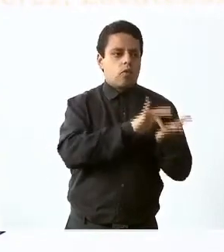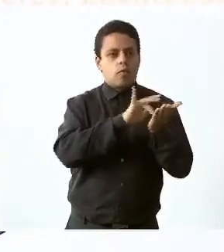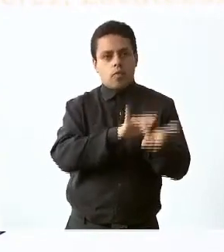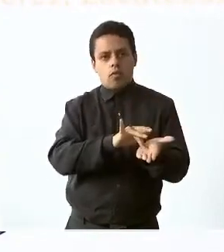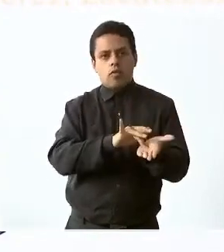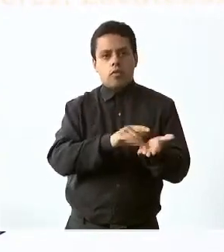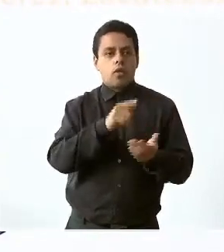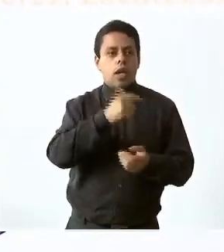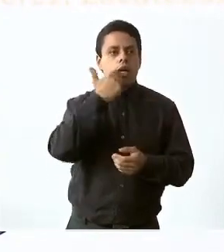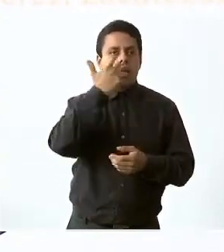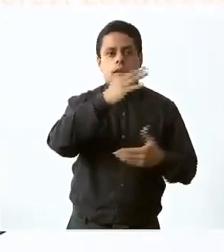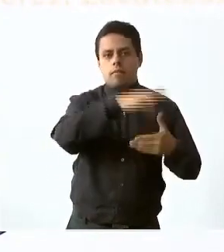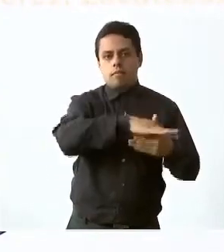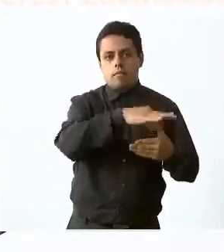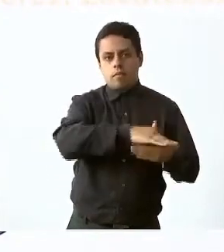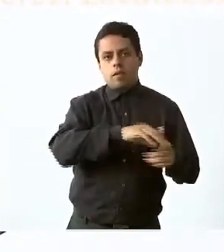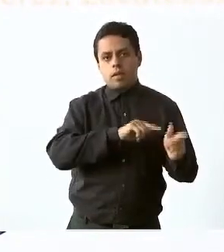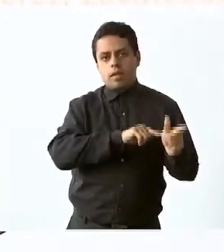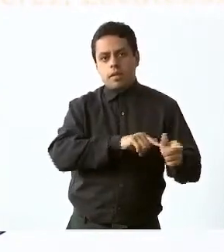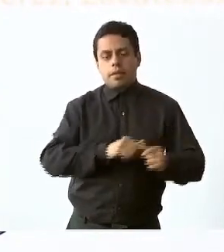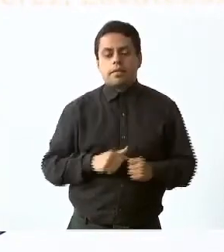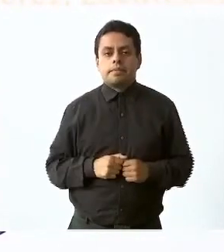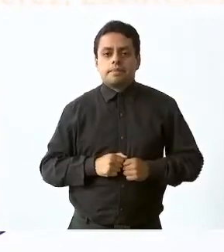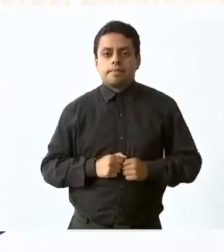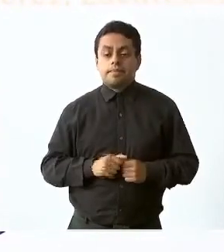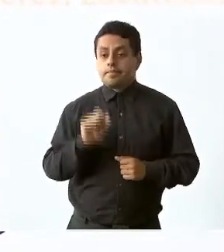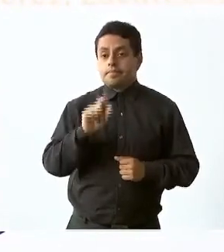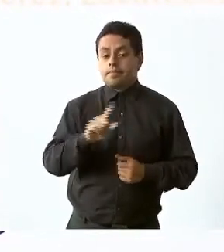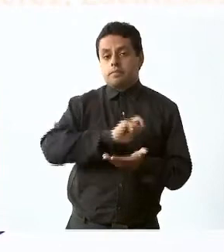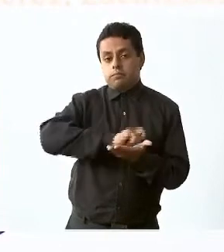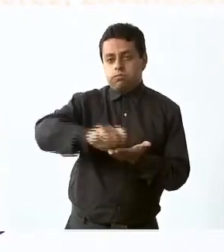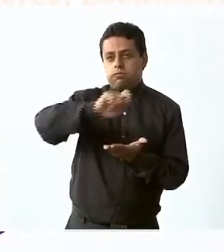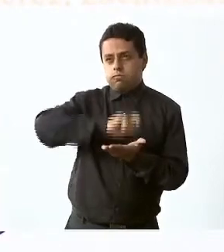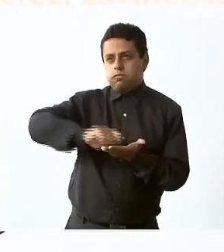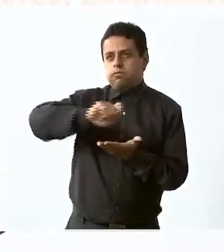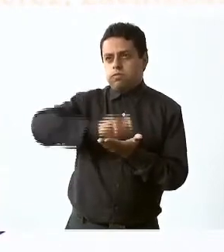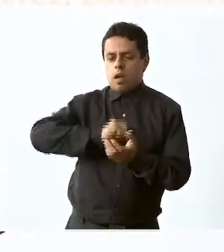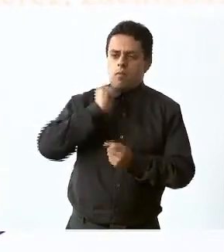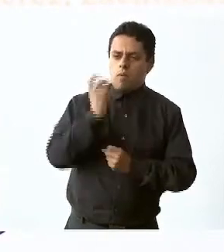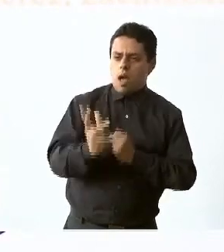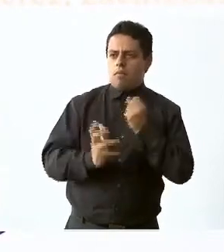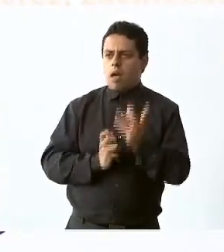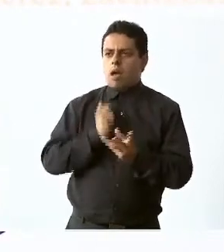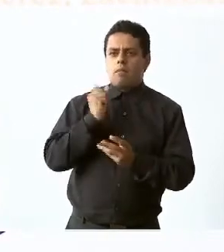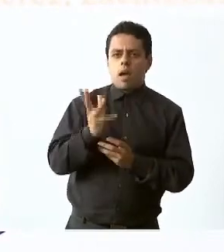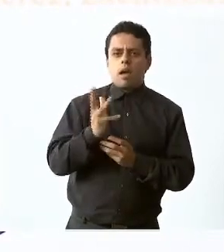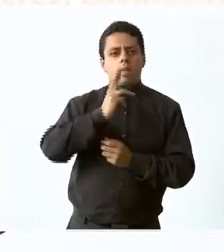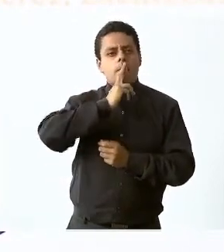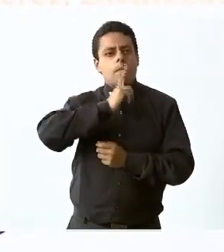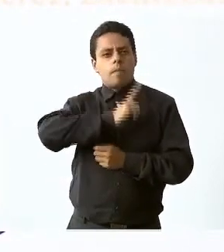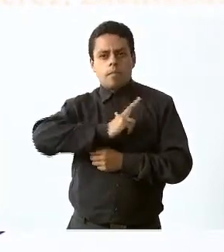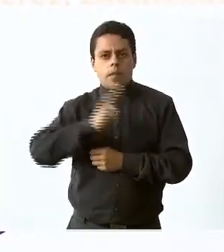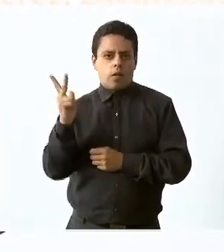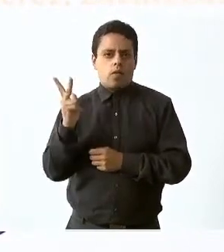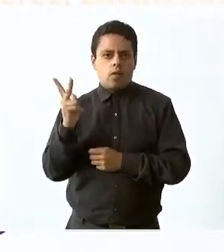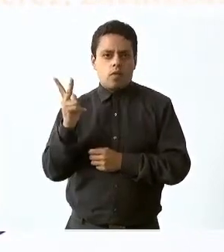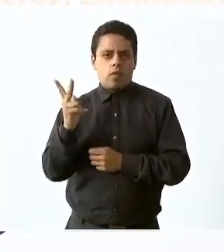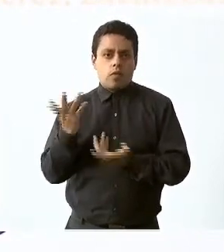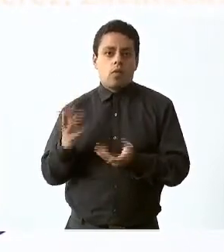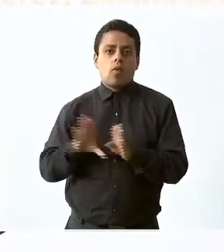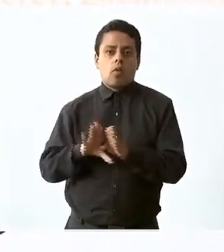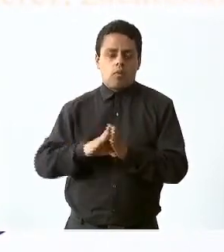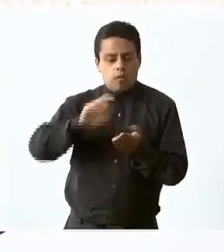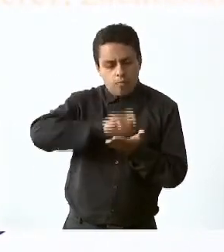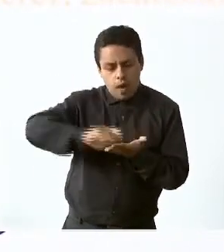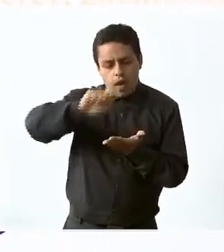nación democrática. La poesía también puede ser la mejor posibilidad de penetrar las fisuras y hacer brotar